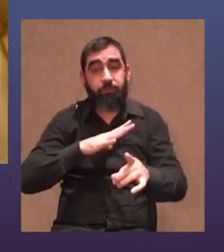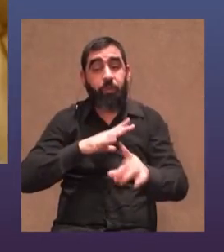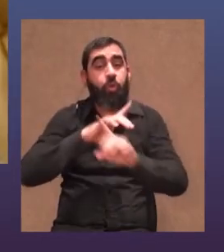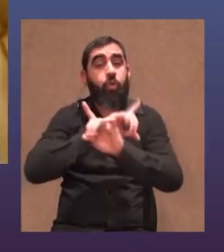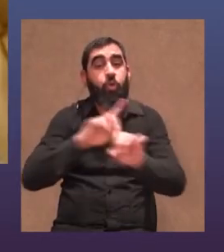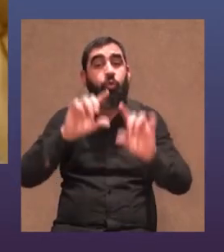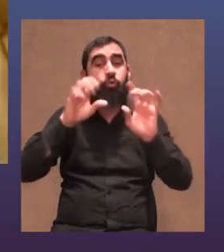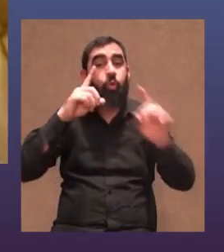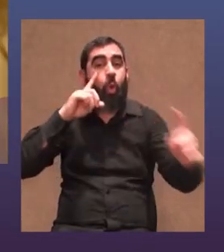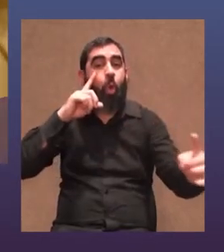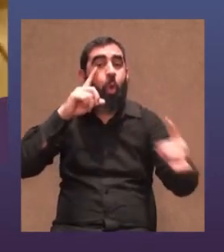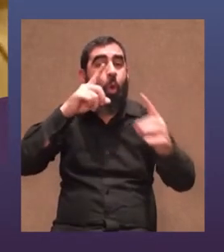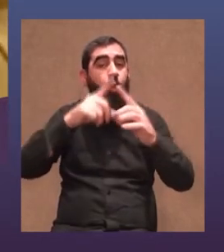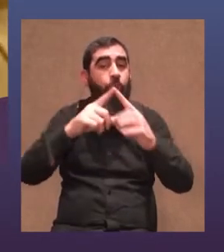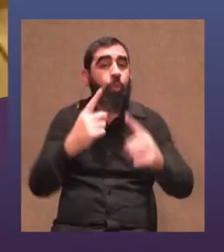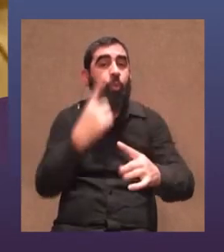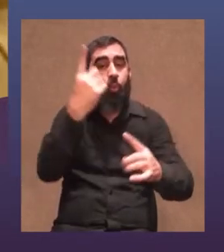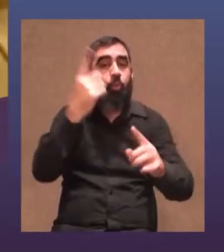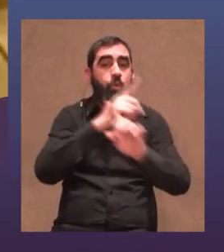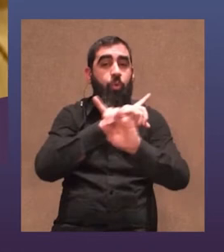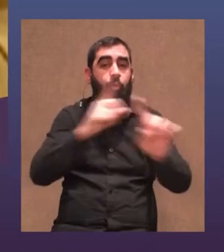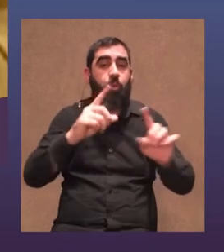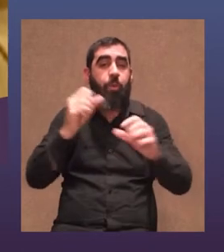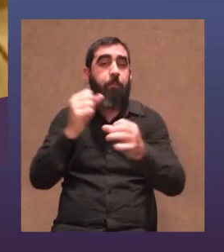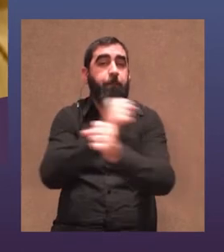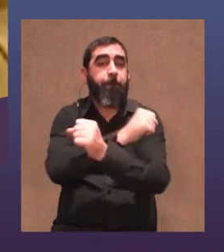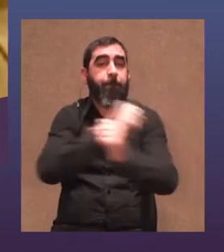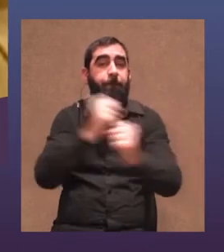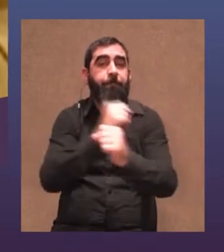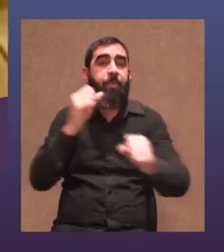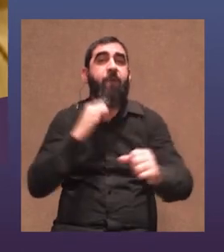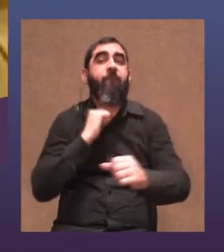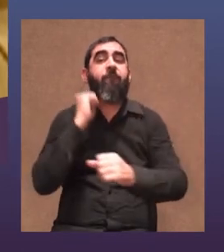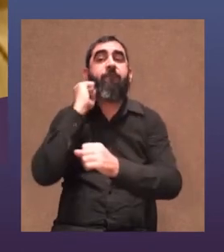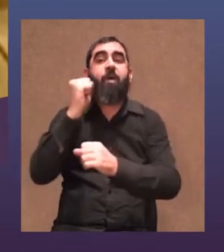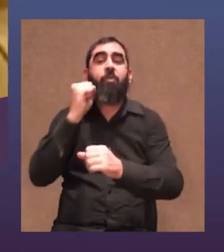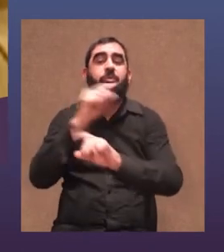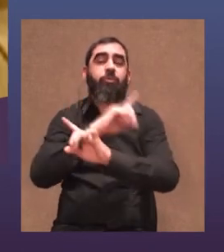un objetivo del éxito, sino como